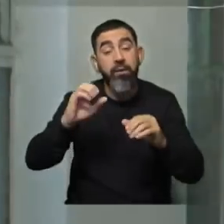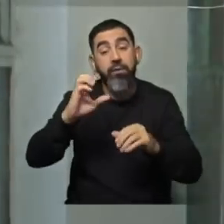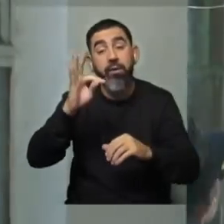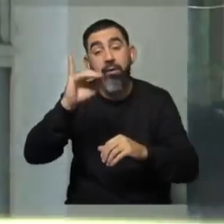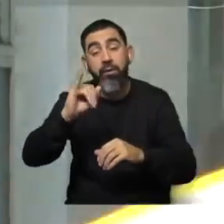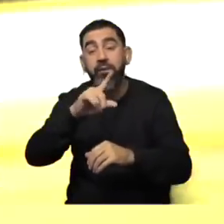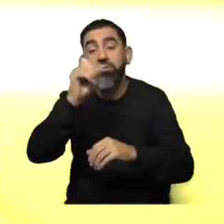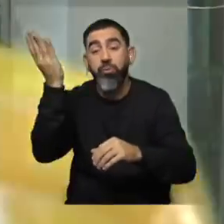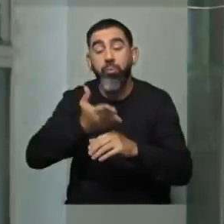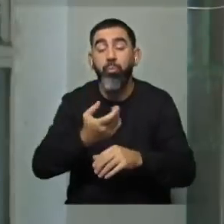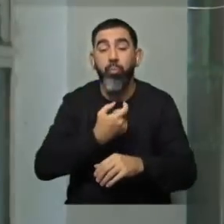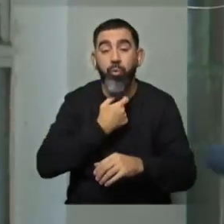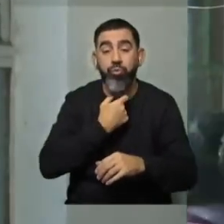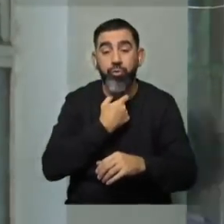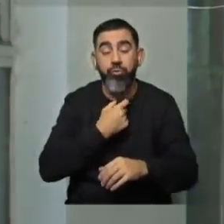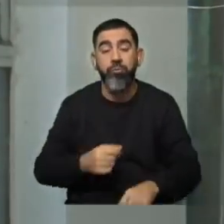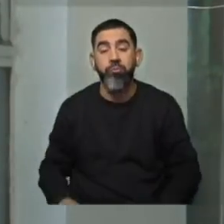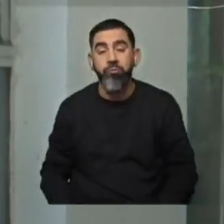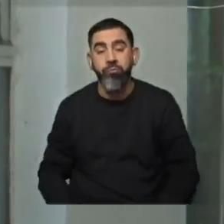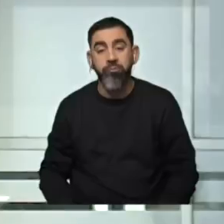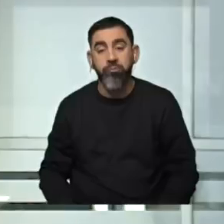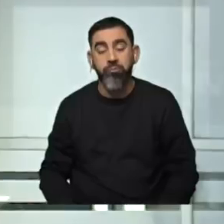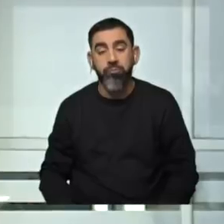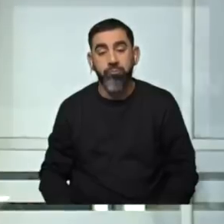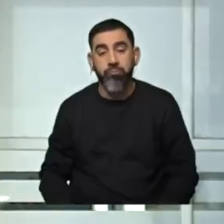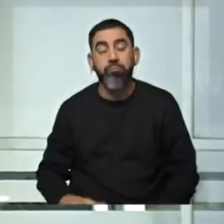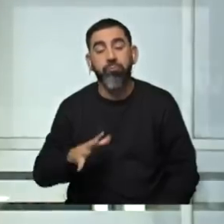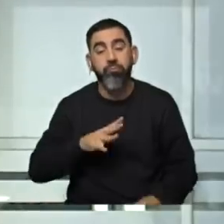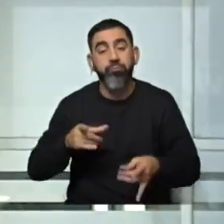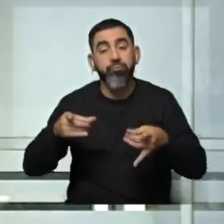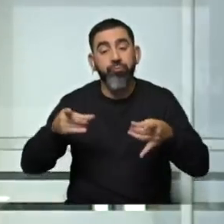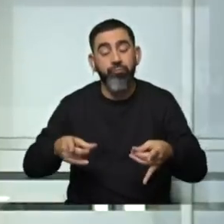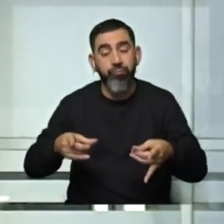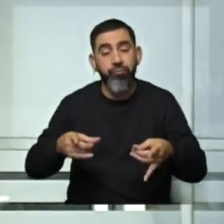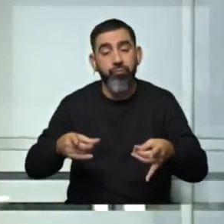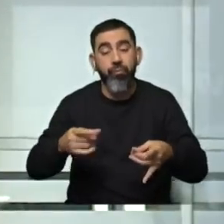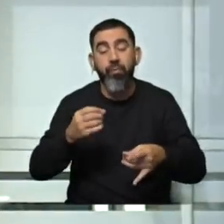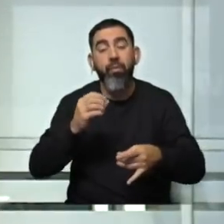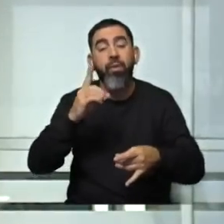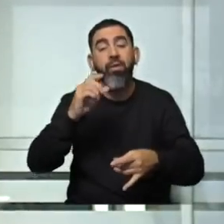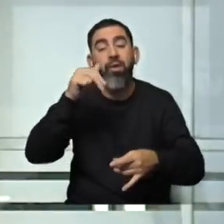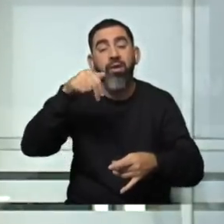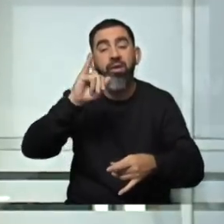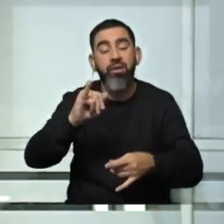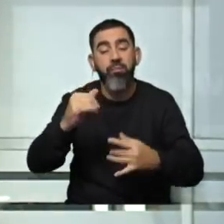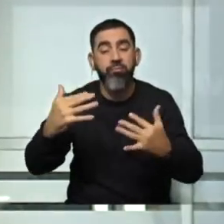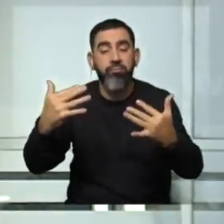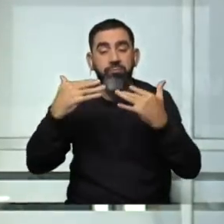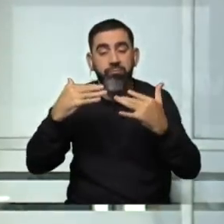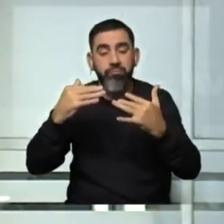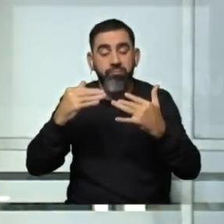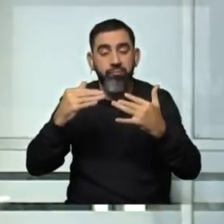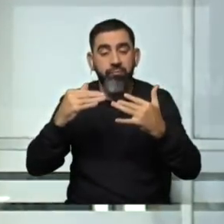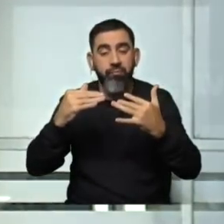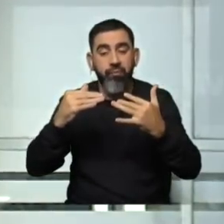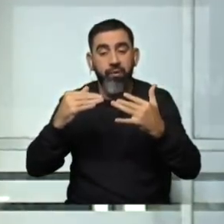del Pereira está al 100% O sea que están todas las camas ocupadas tenemos cama de lo que se llama dni O sea que es para ventilar en forma